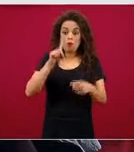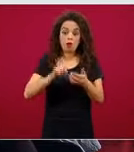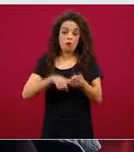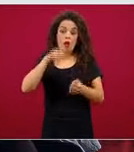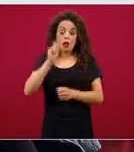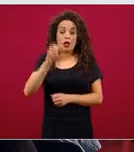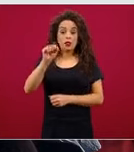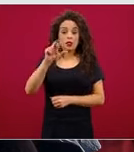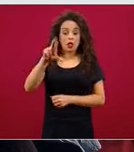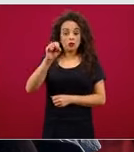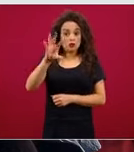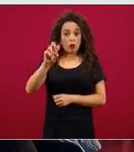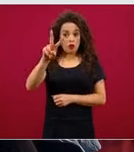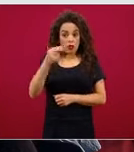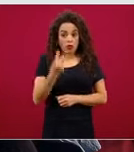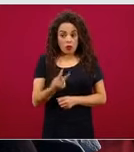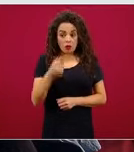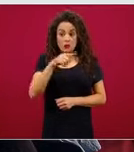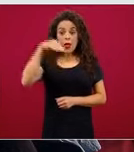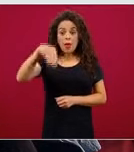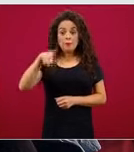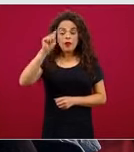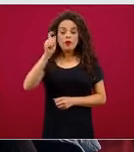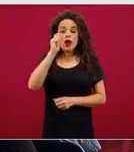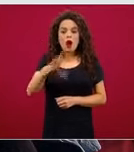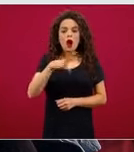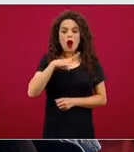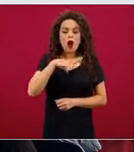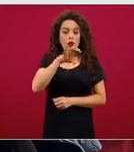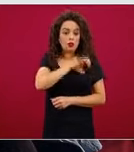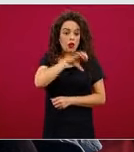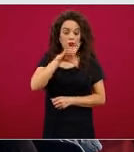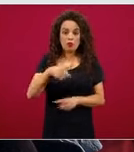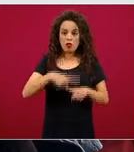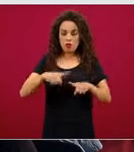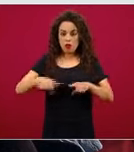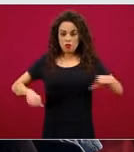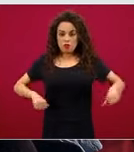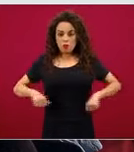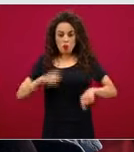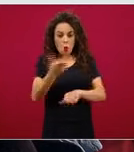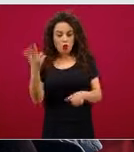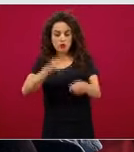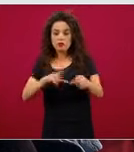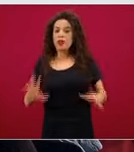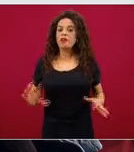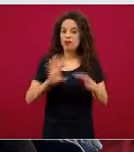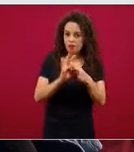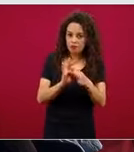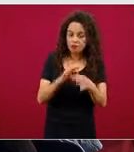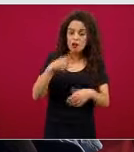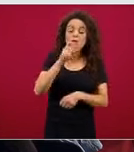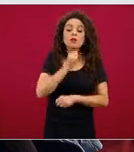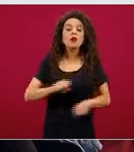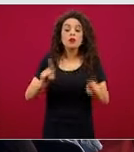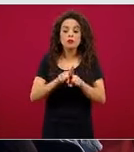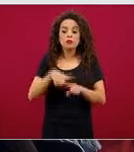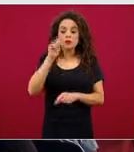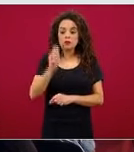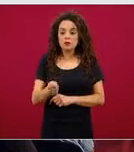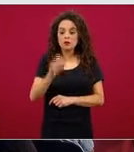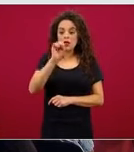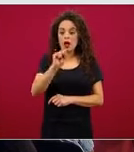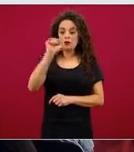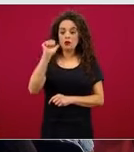que completa las actividades especializadas del hospital correspondiente, pero también el SAM, al